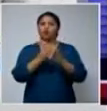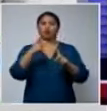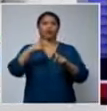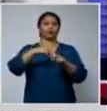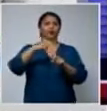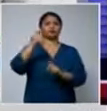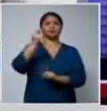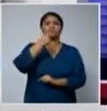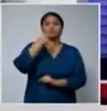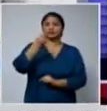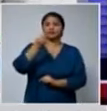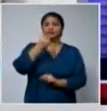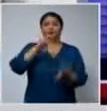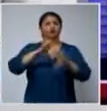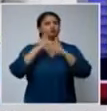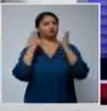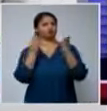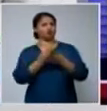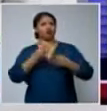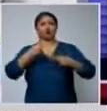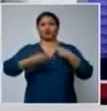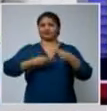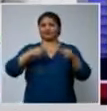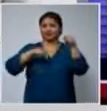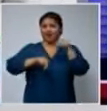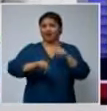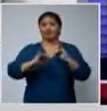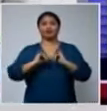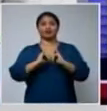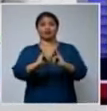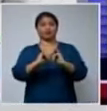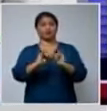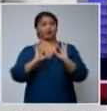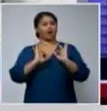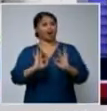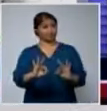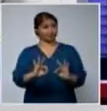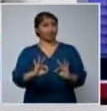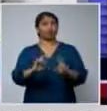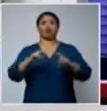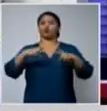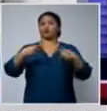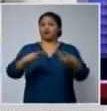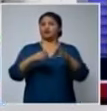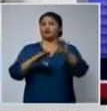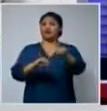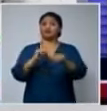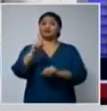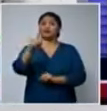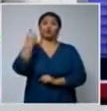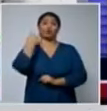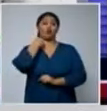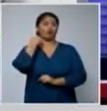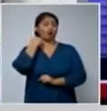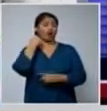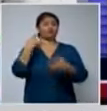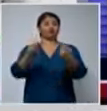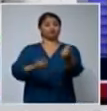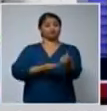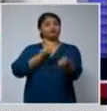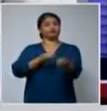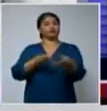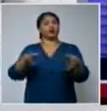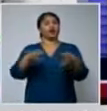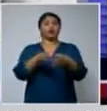territorio nacional. 12 meses de intensa labor, repetimos, 12 meses de un colectivo muy cohesionado en función